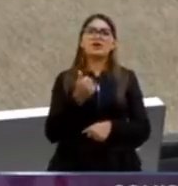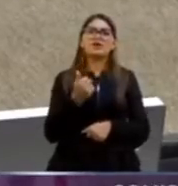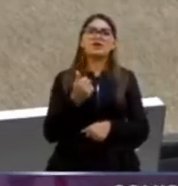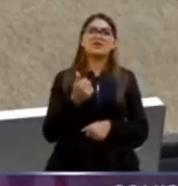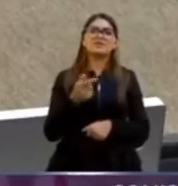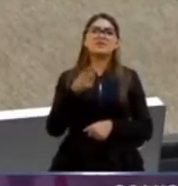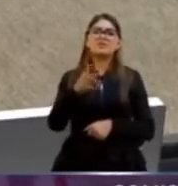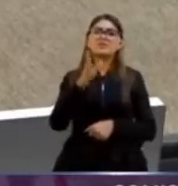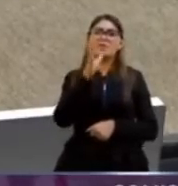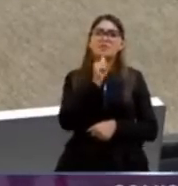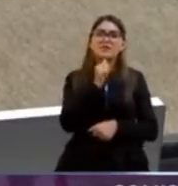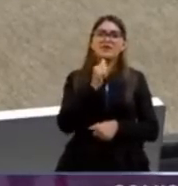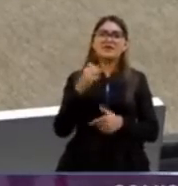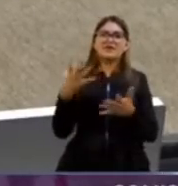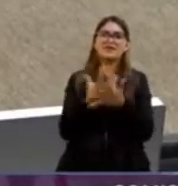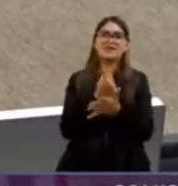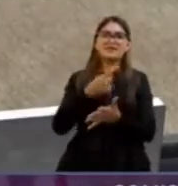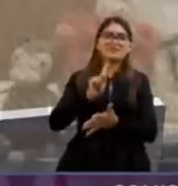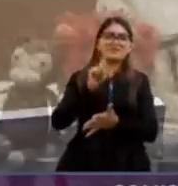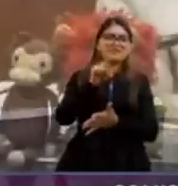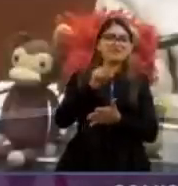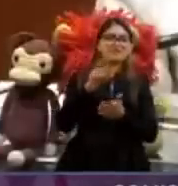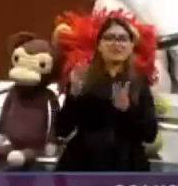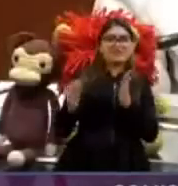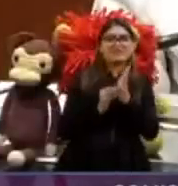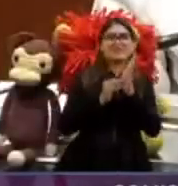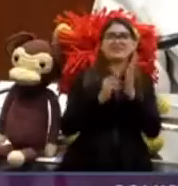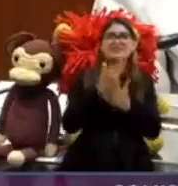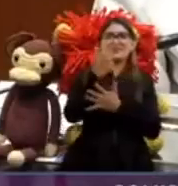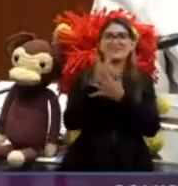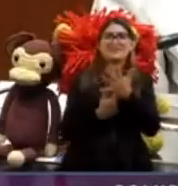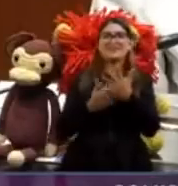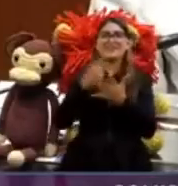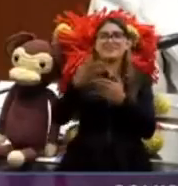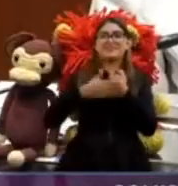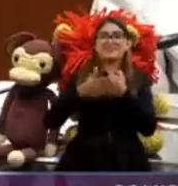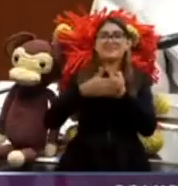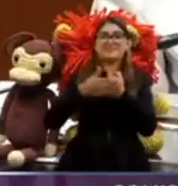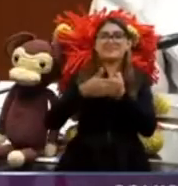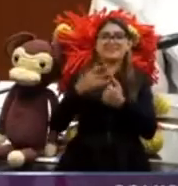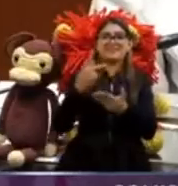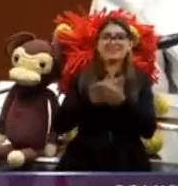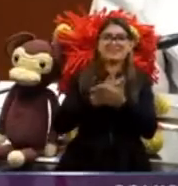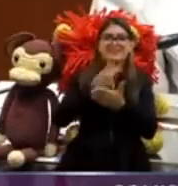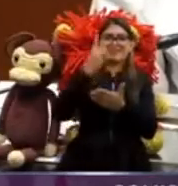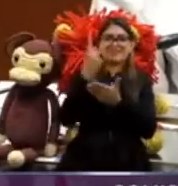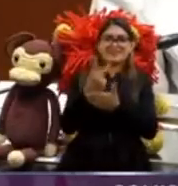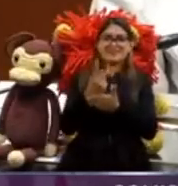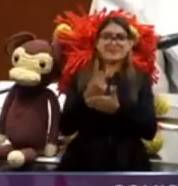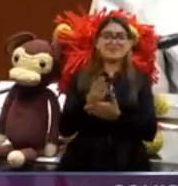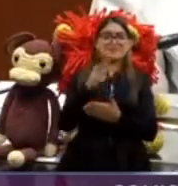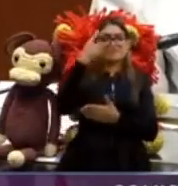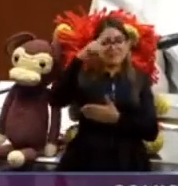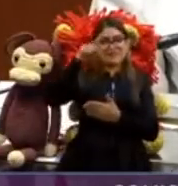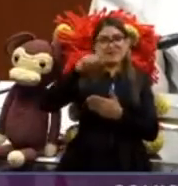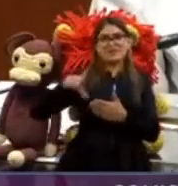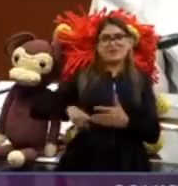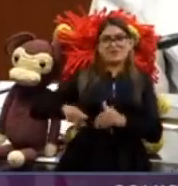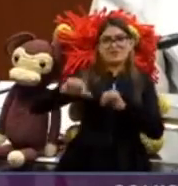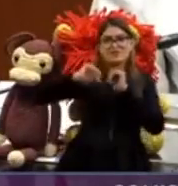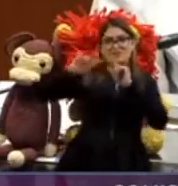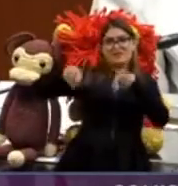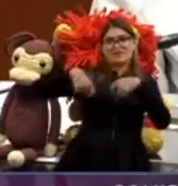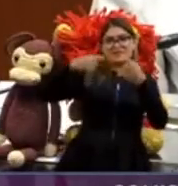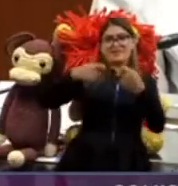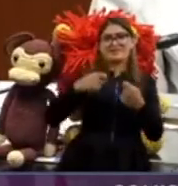de ganar, pero te colaste en la lista y vas a tener premio de consolación. Así que mi admiración, mi respeto, porque